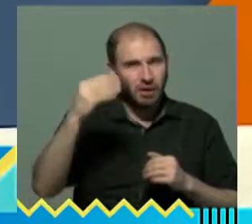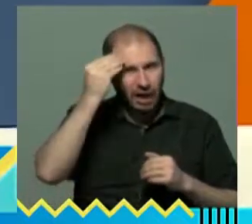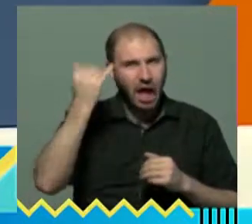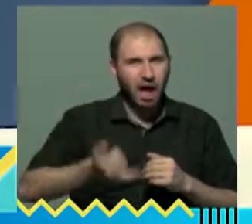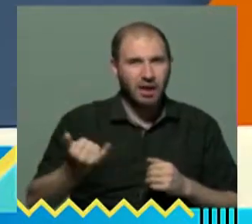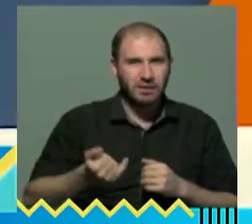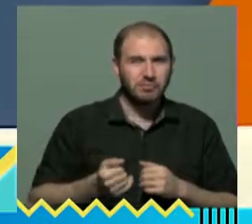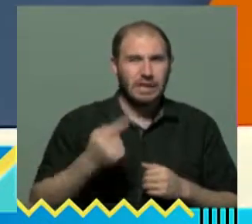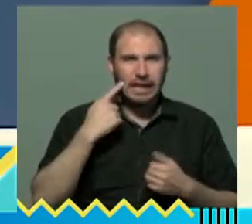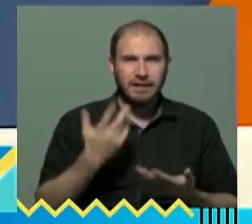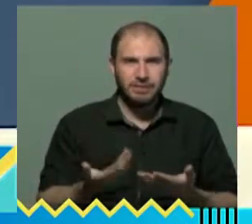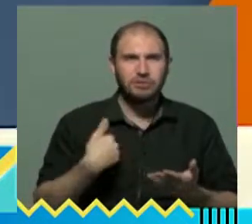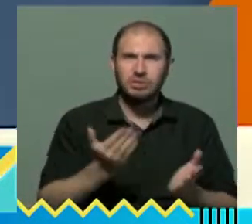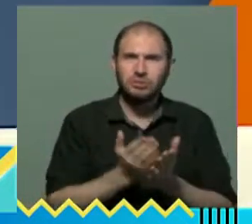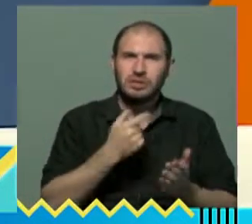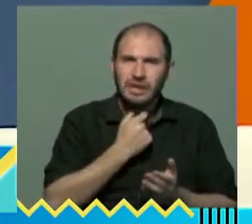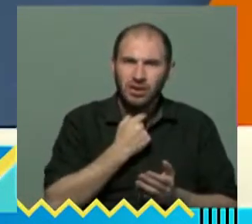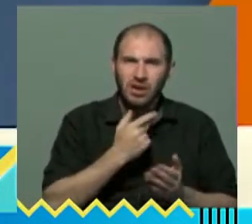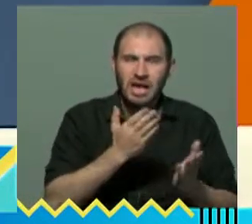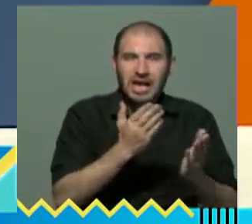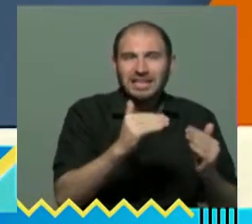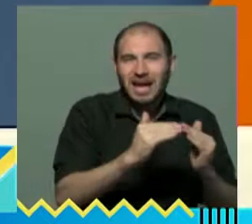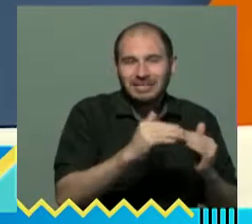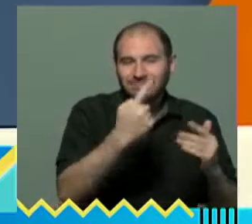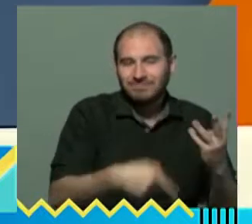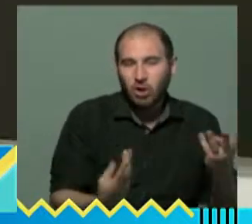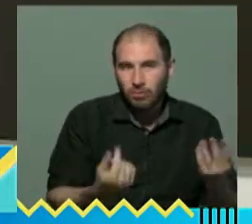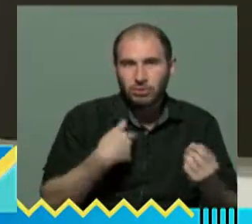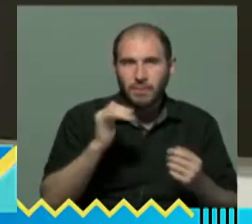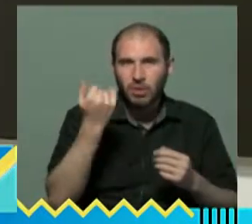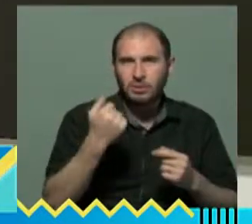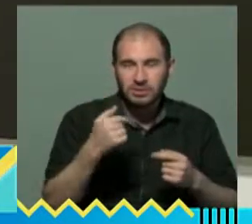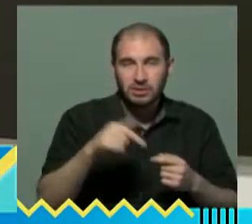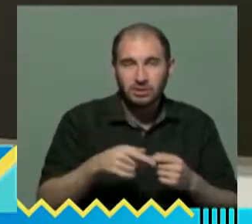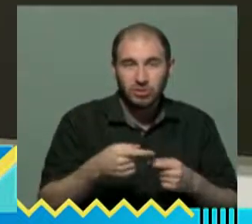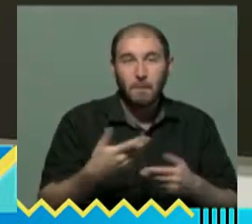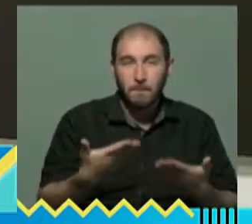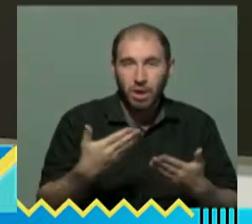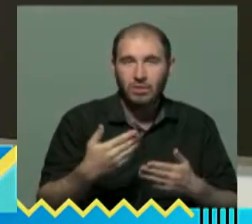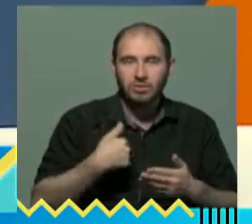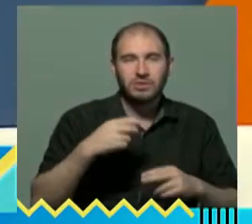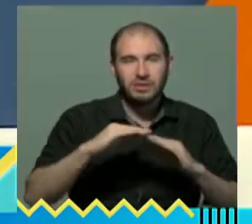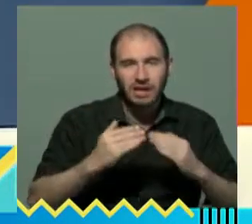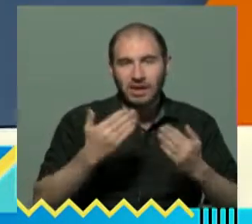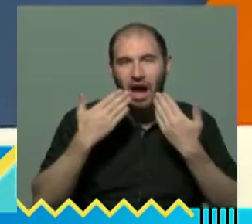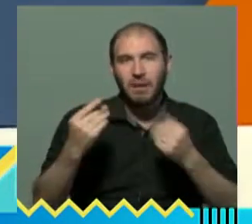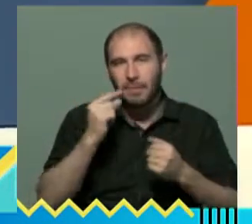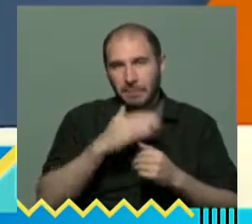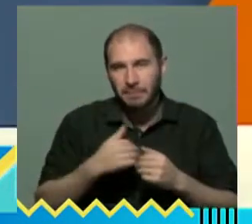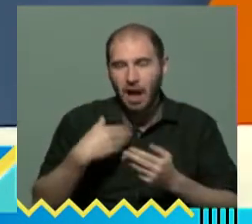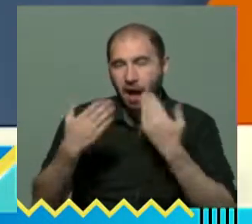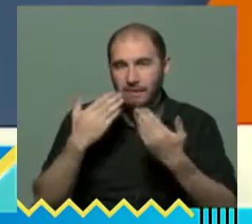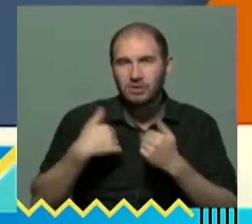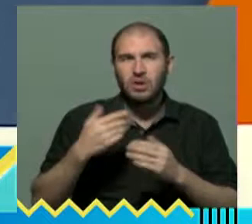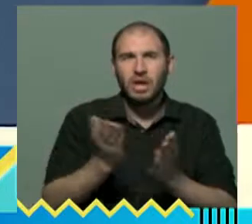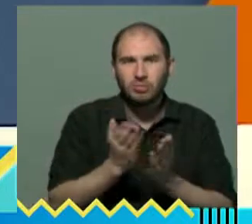decir, che, a ver, quiero estudiar. Y en mi casa la situación es esta. Si soy consciente de las posibilidades que tengo, yo puedo sentarme en mi casa y decirle a mis viejos, che,